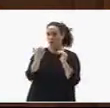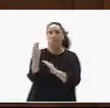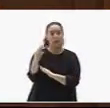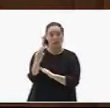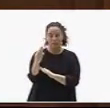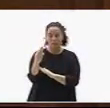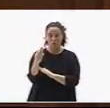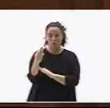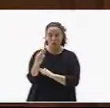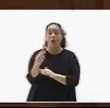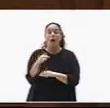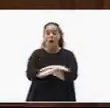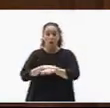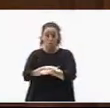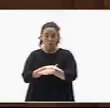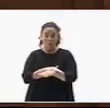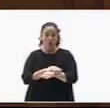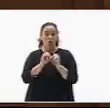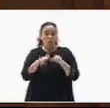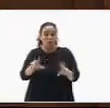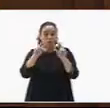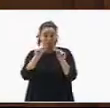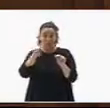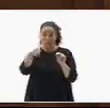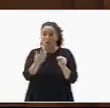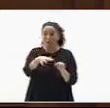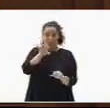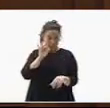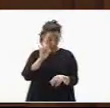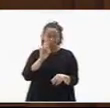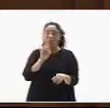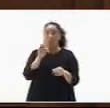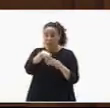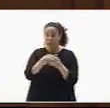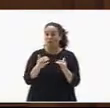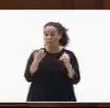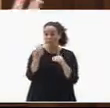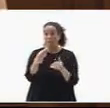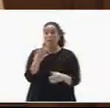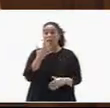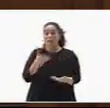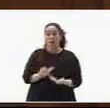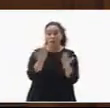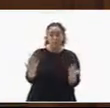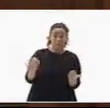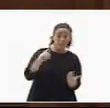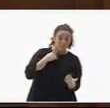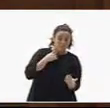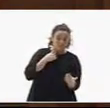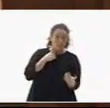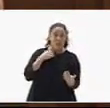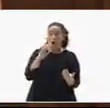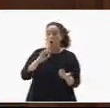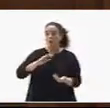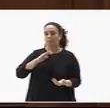celebración de elecciones al Parlamento, en los casos de pérdida de confianza parlamentaria y por dimisión, incapacidad o